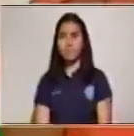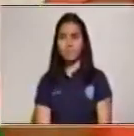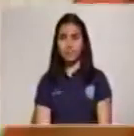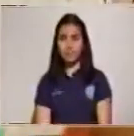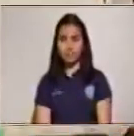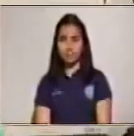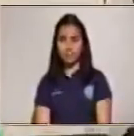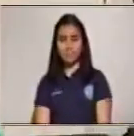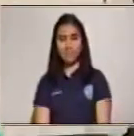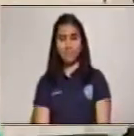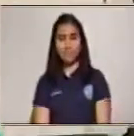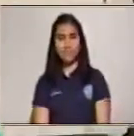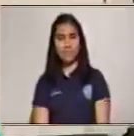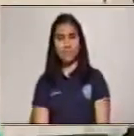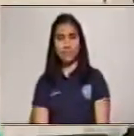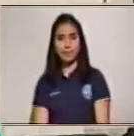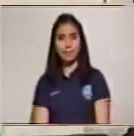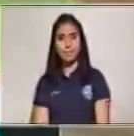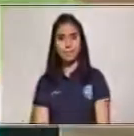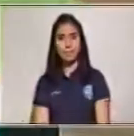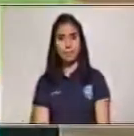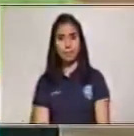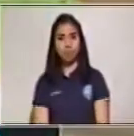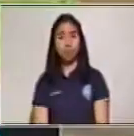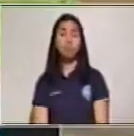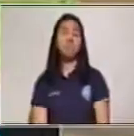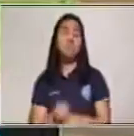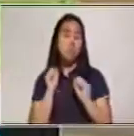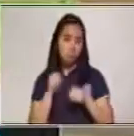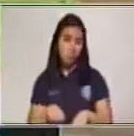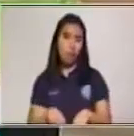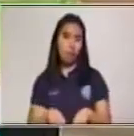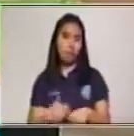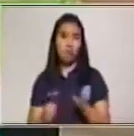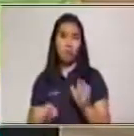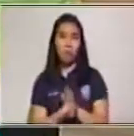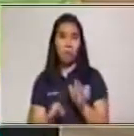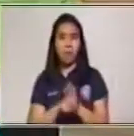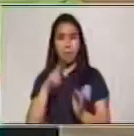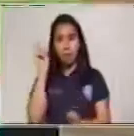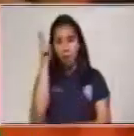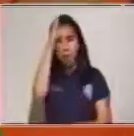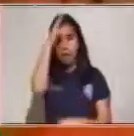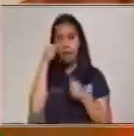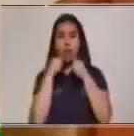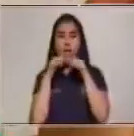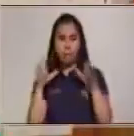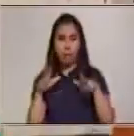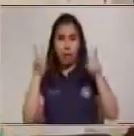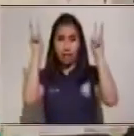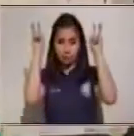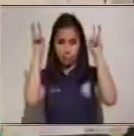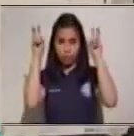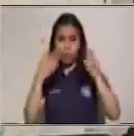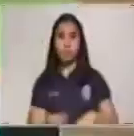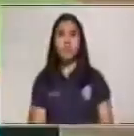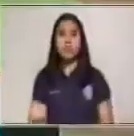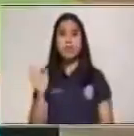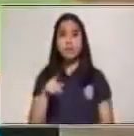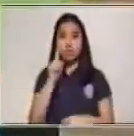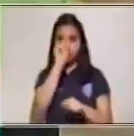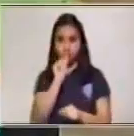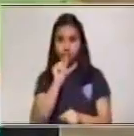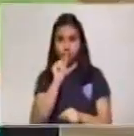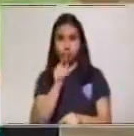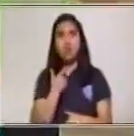que podemos colocar una frase como se clasifican en vertebrados